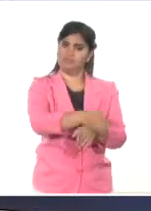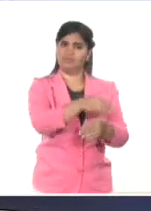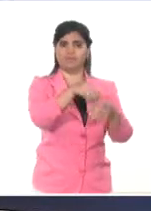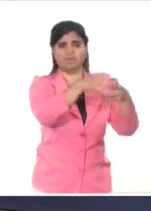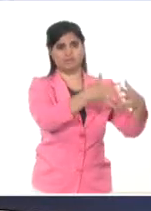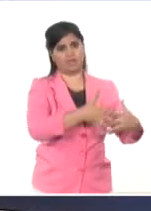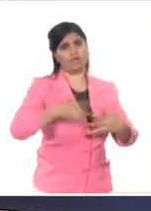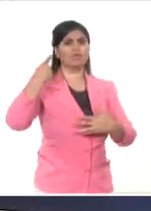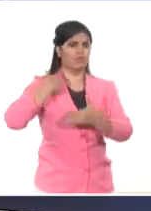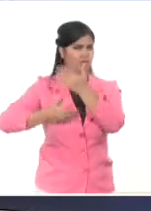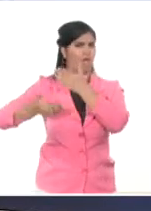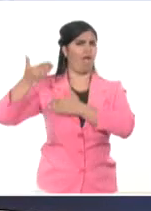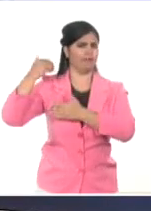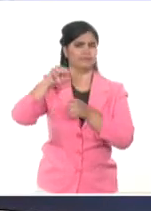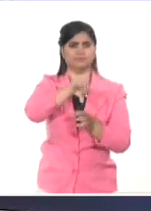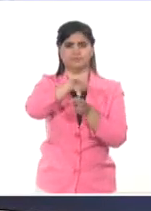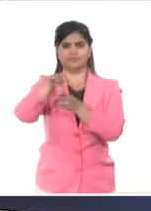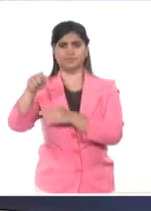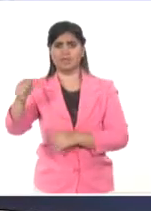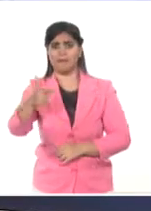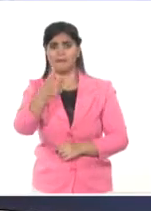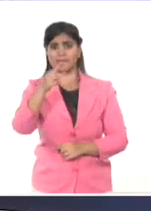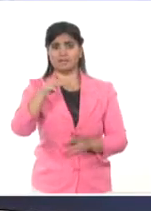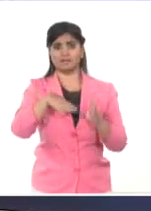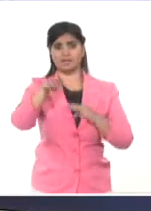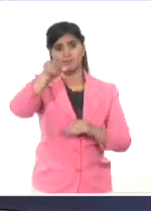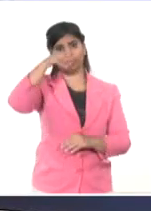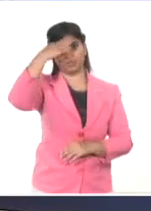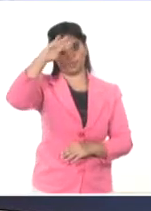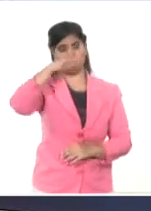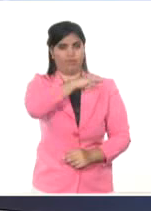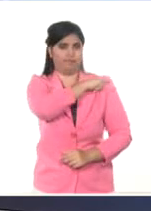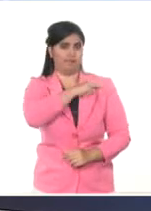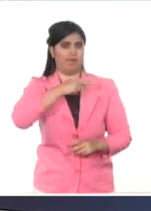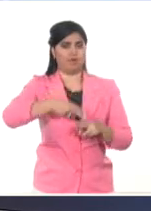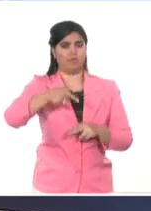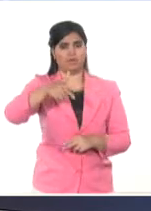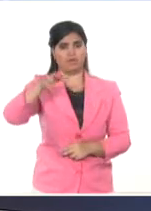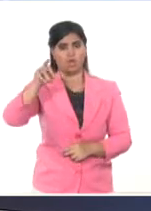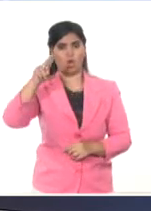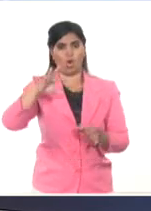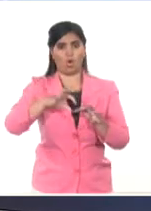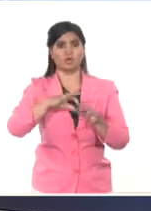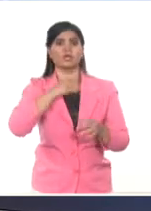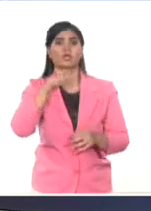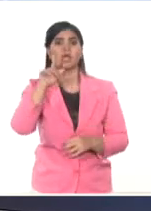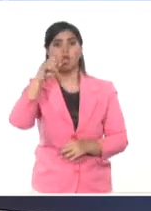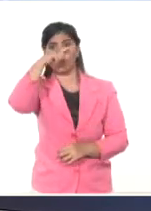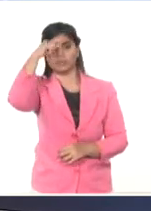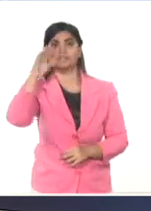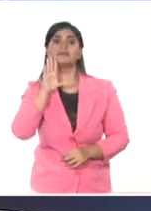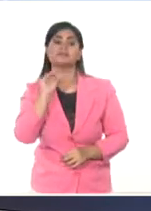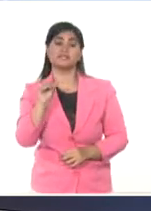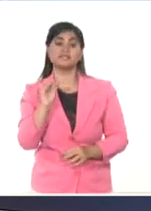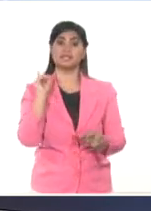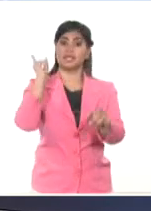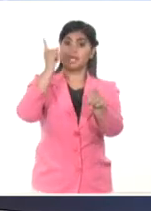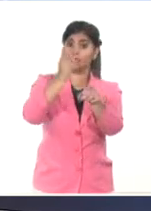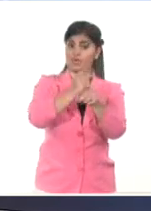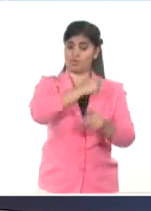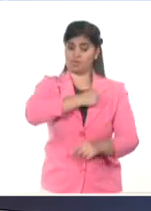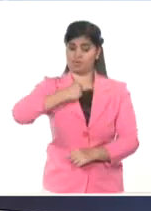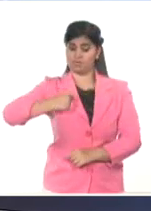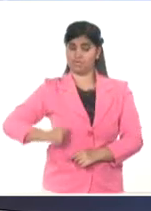Y el viceprimer ministro de Cuba, Jorge Luis Perdomo Dileya, valoró hoy de excelente la reunión con su homólogo chino Zhang Wuxin,